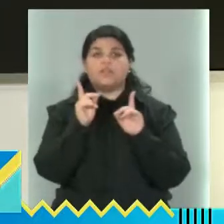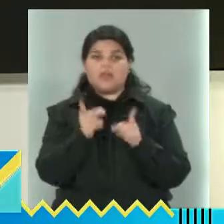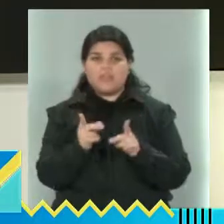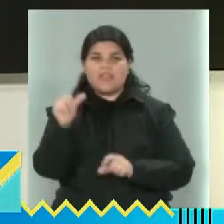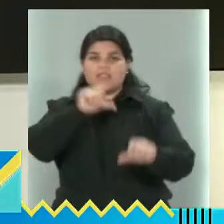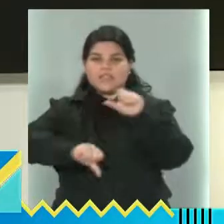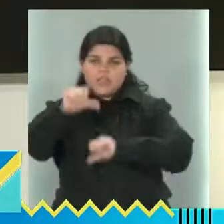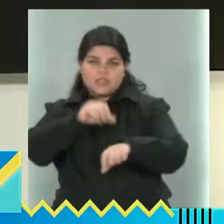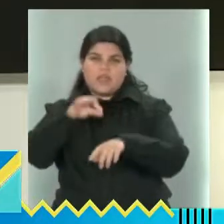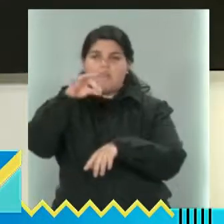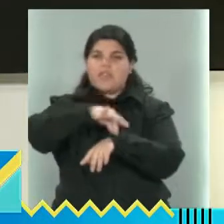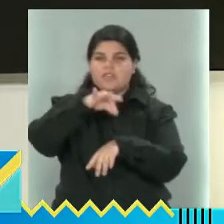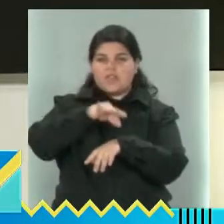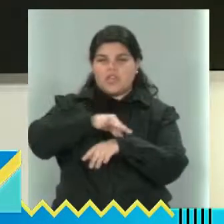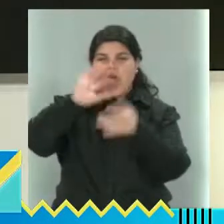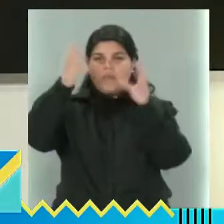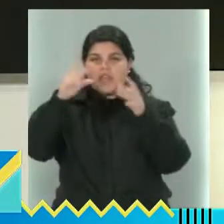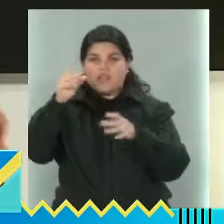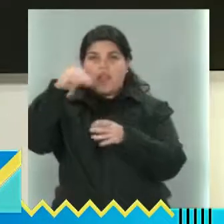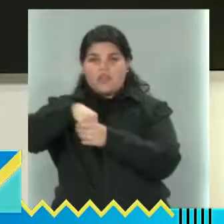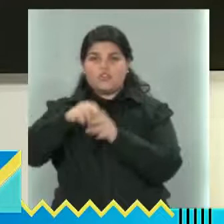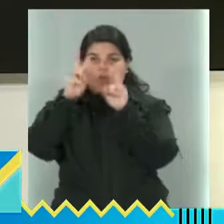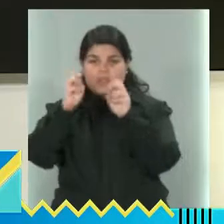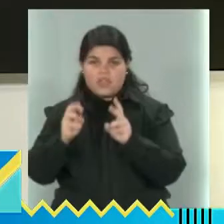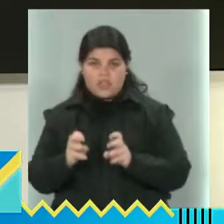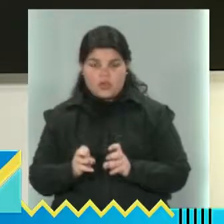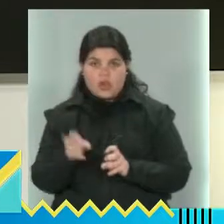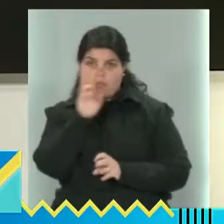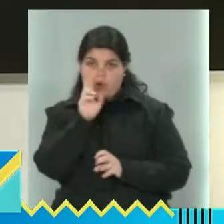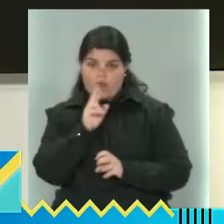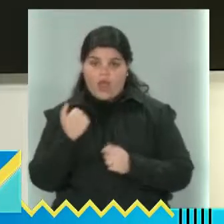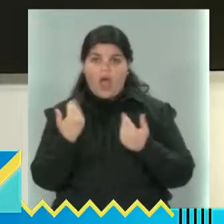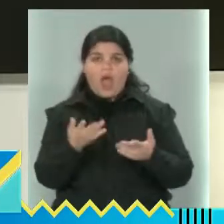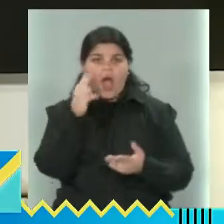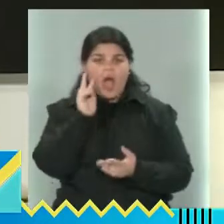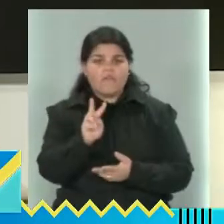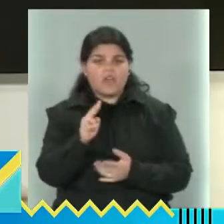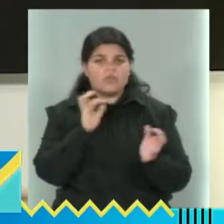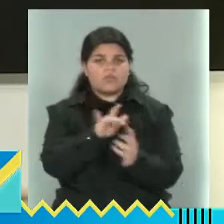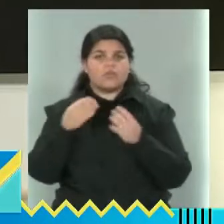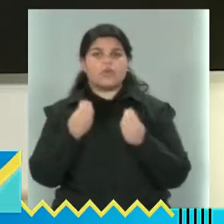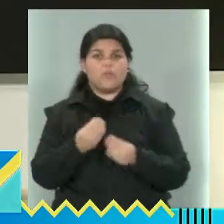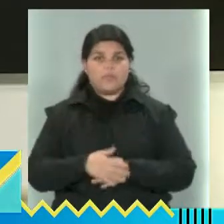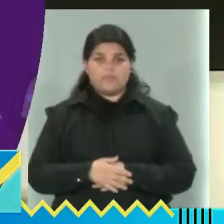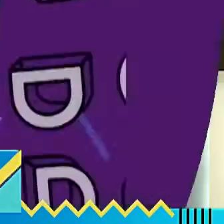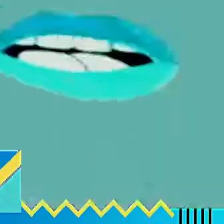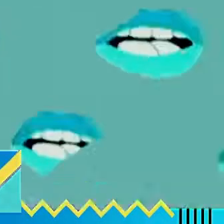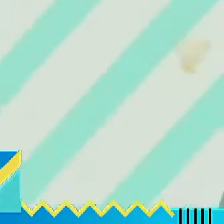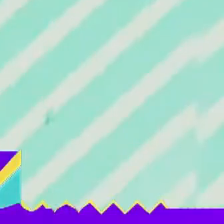medicina, ambiente, es parte también del CONICET, de investigadora. Vamos a ver qué decían en esa charla acerca de la Cumbre de las Américas.